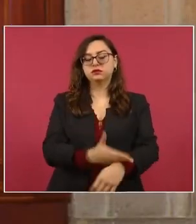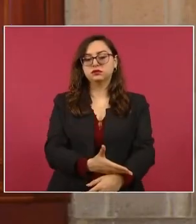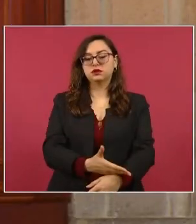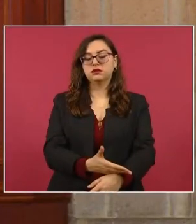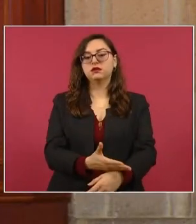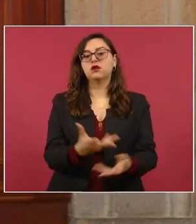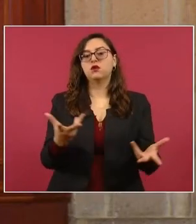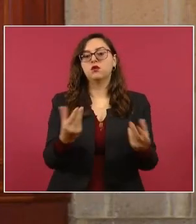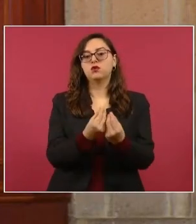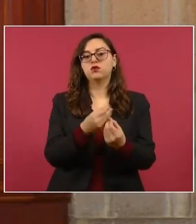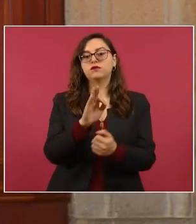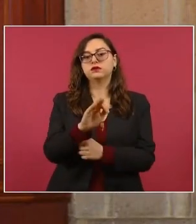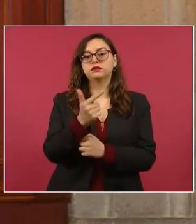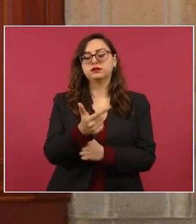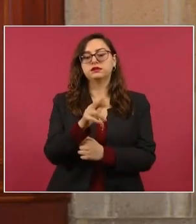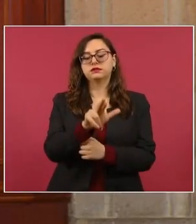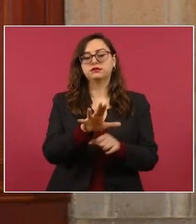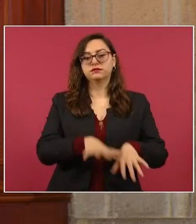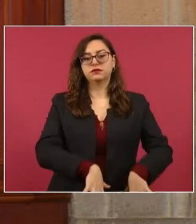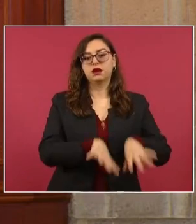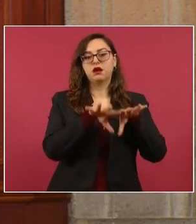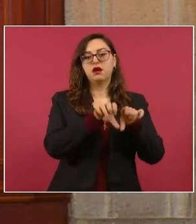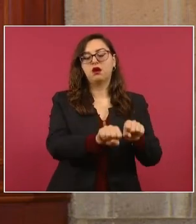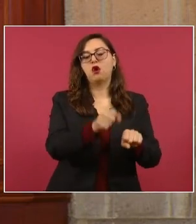de la República se detuvo a Luis Miguel N.,